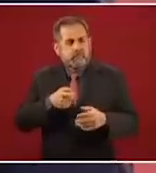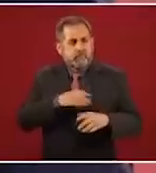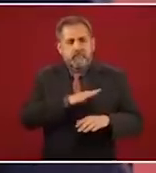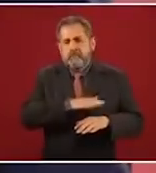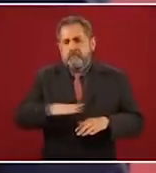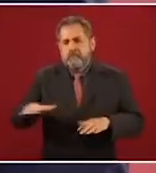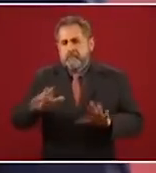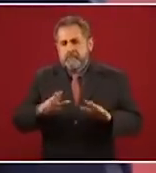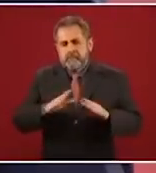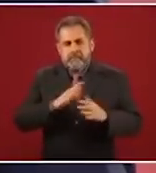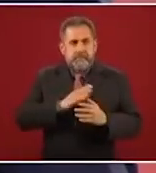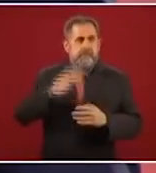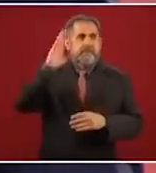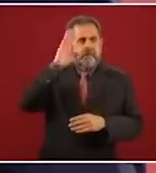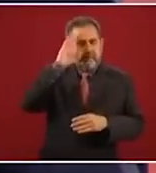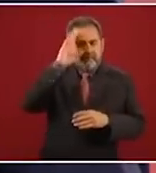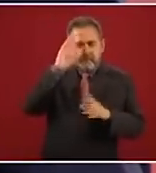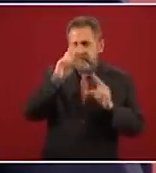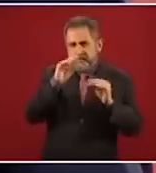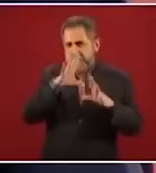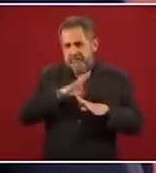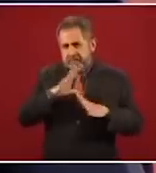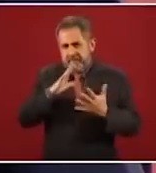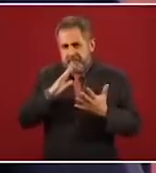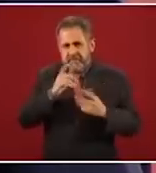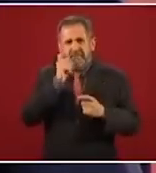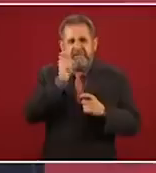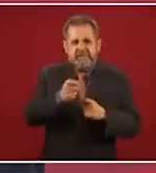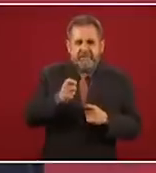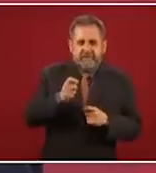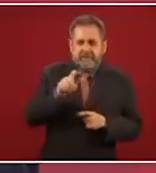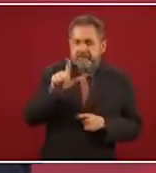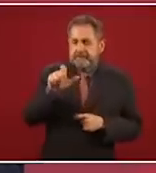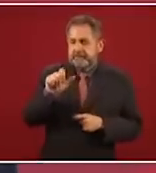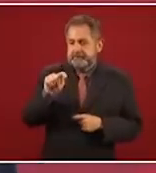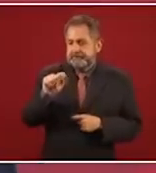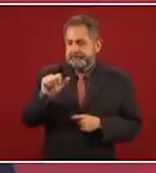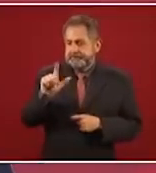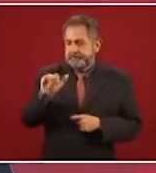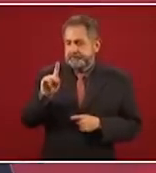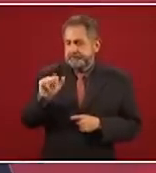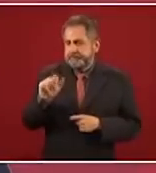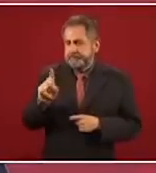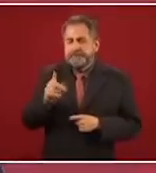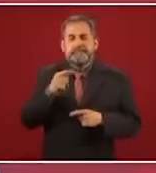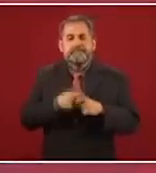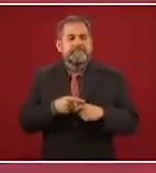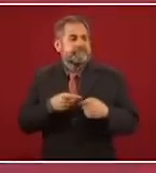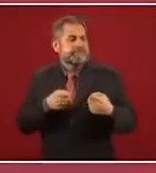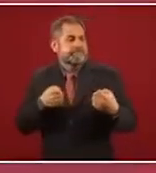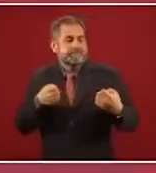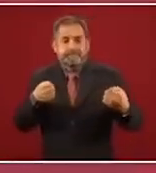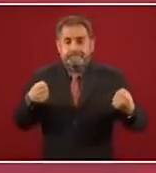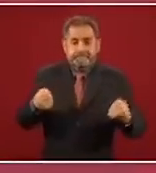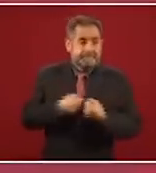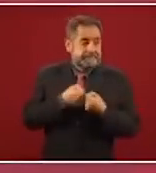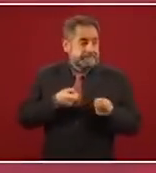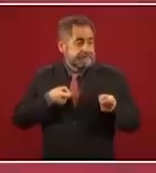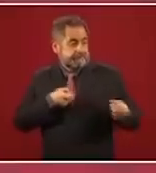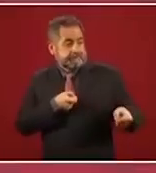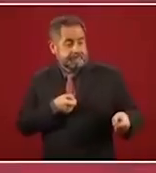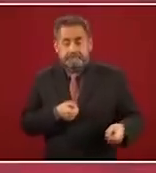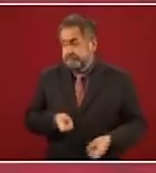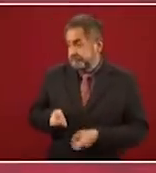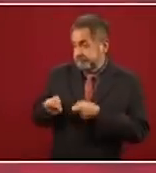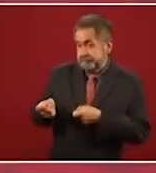índice de letalidad elevado. ¿Qué es el índice de letalidad? Es cuando hay un enfrentamiento y